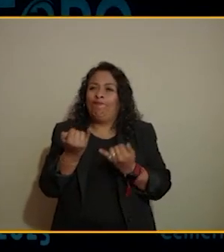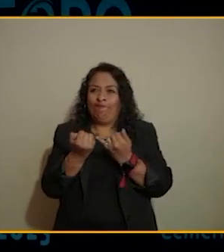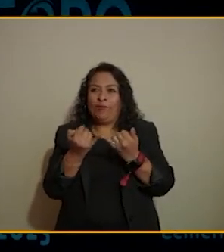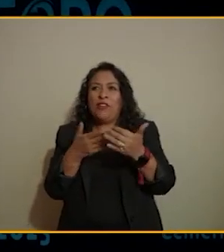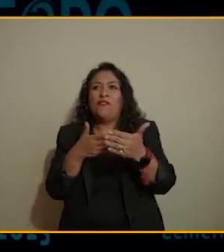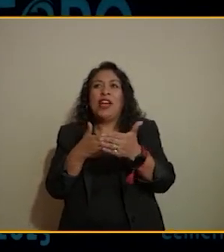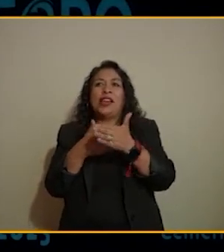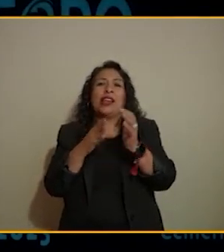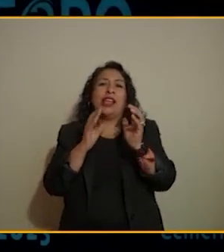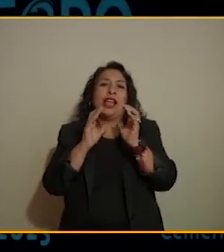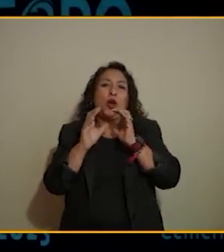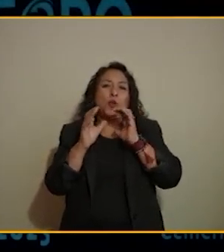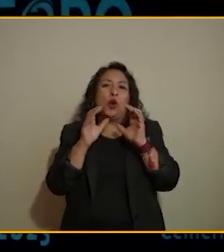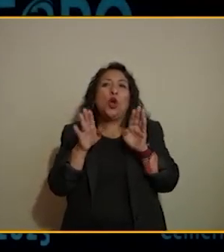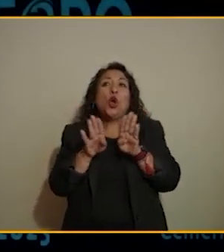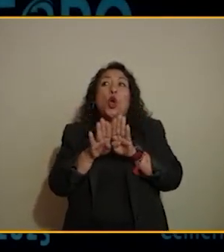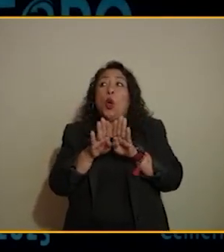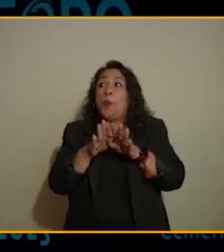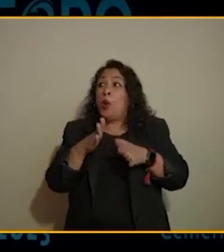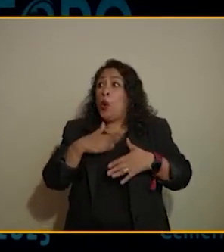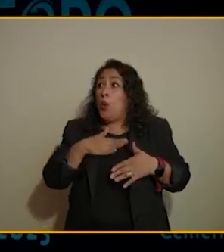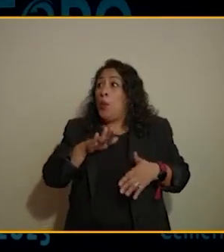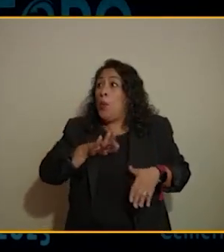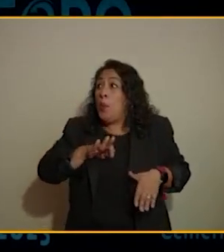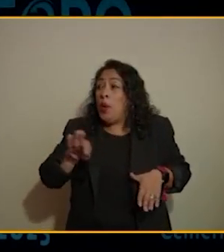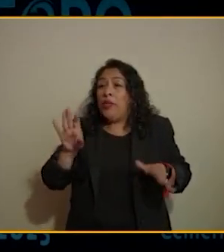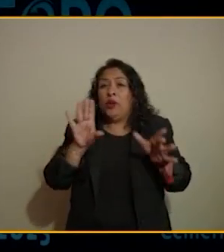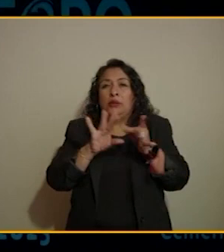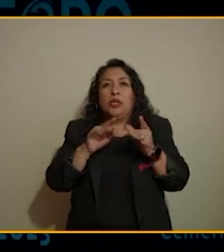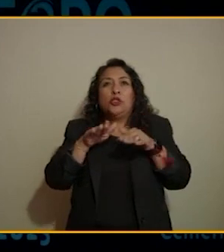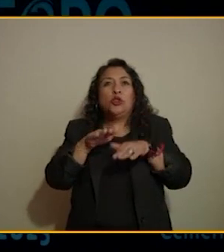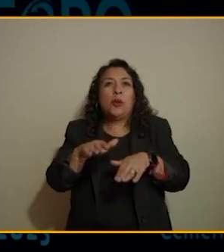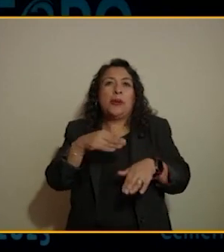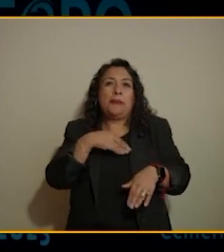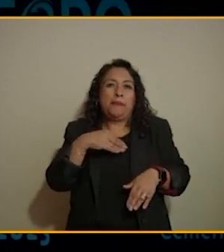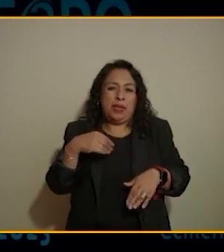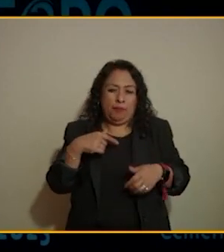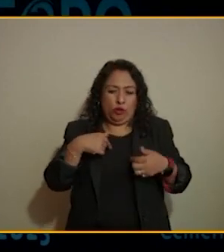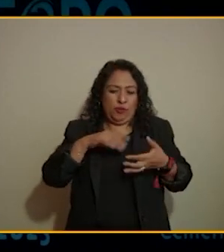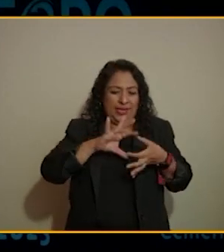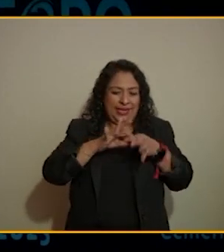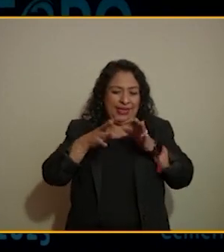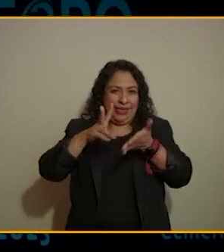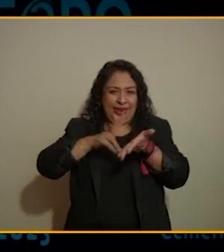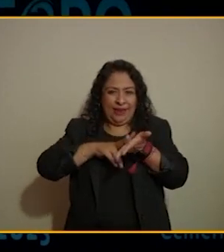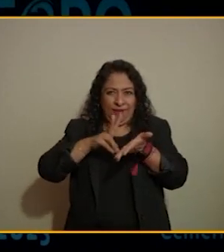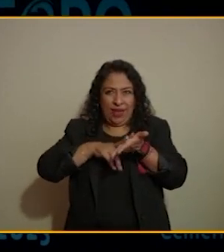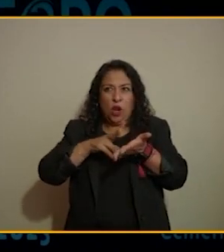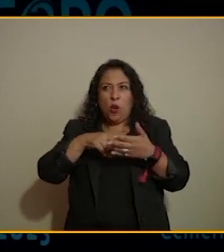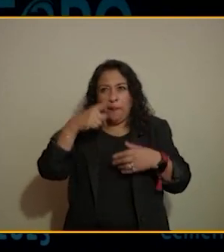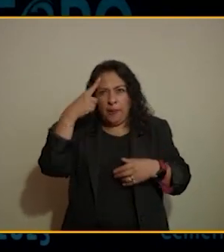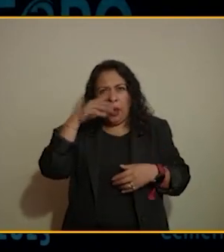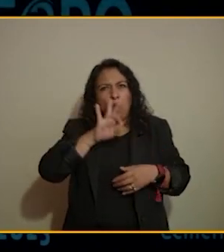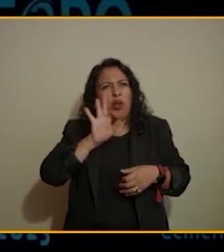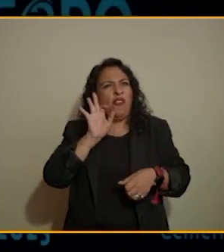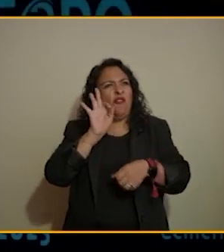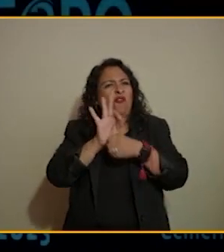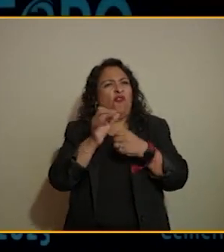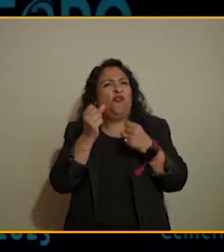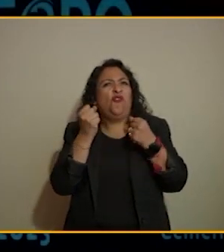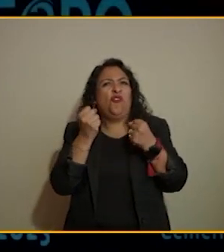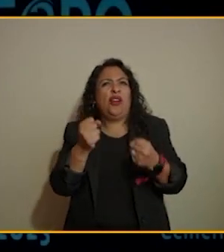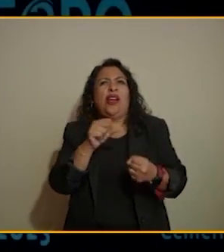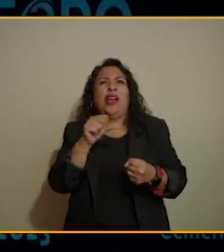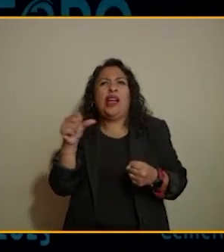de comunicación en cómo es que nosotros podemos hablar con los miembros de nuestra cadena de valor para poder fortalecerles